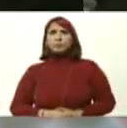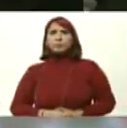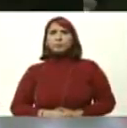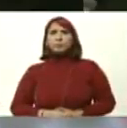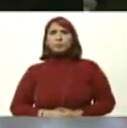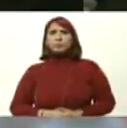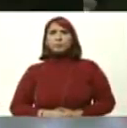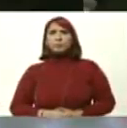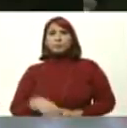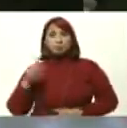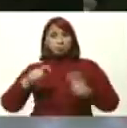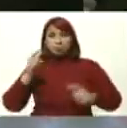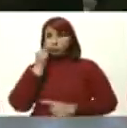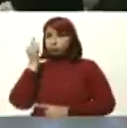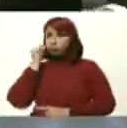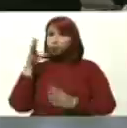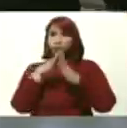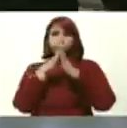Ellos y